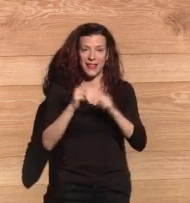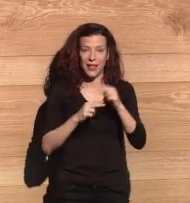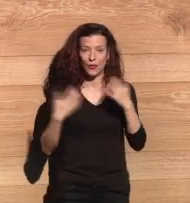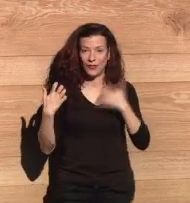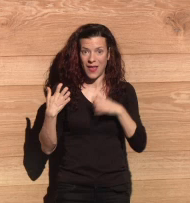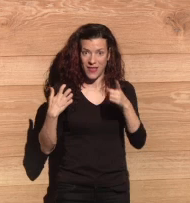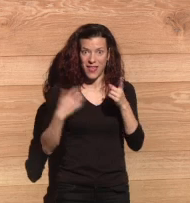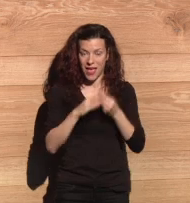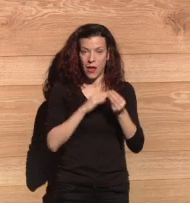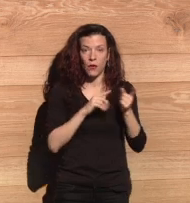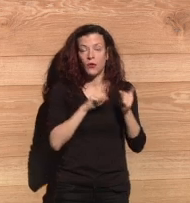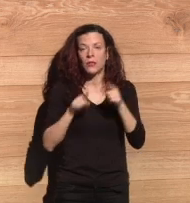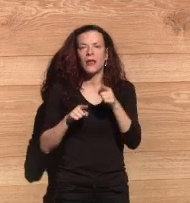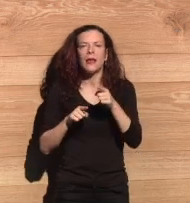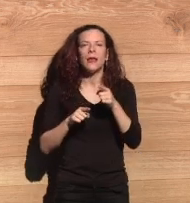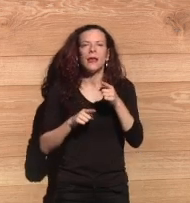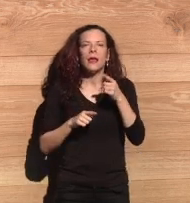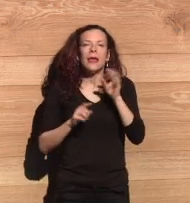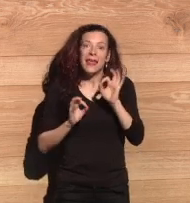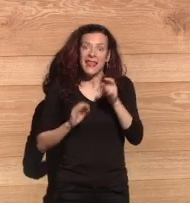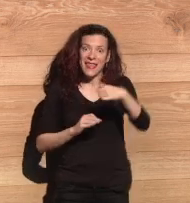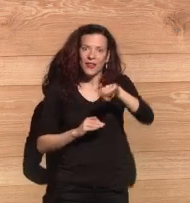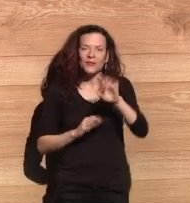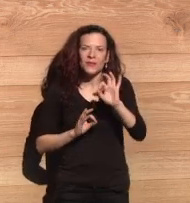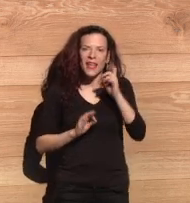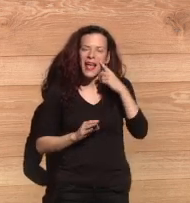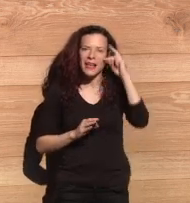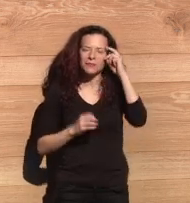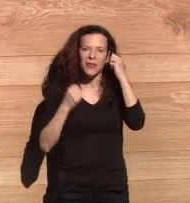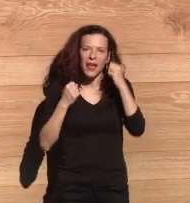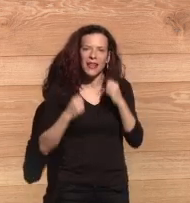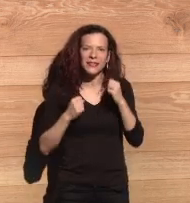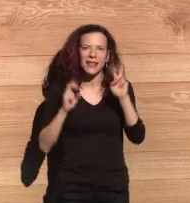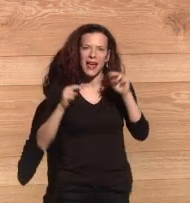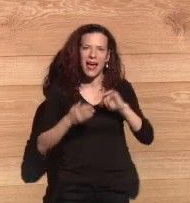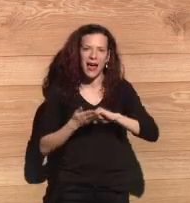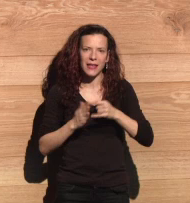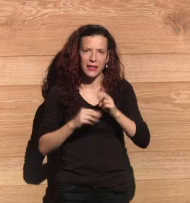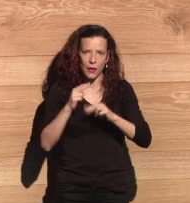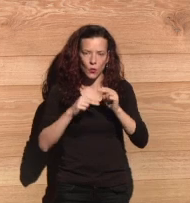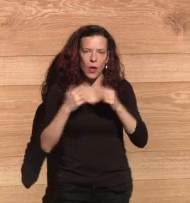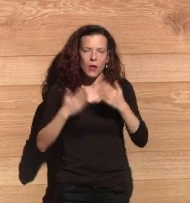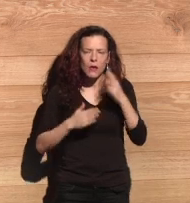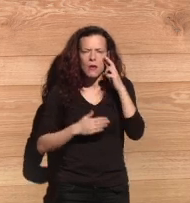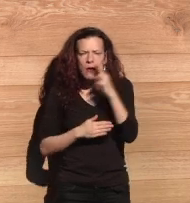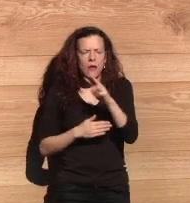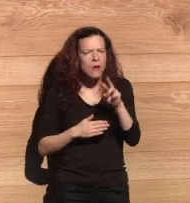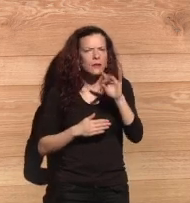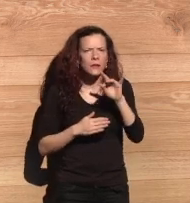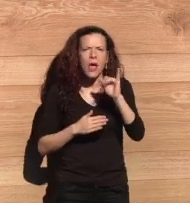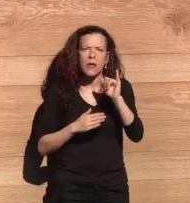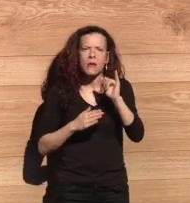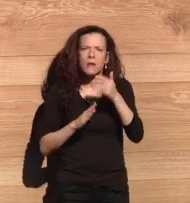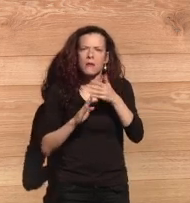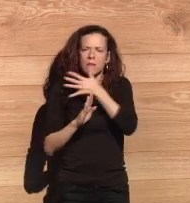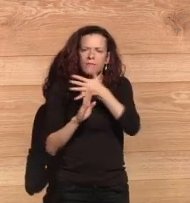eran especialistas en la arquitectura tal. Entonces, empecé a investigar sobre el terreno y efectivamente había habido una revolución urbanística a